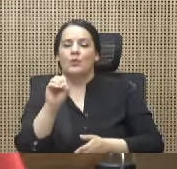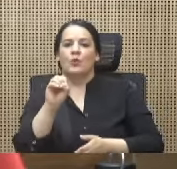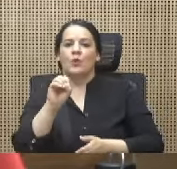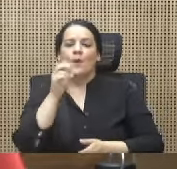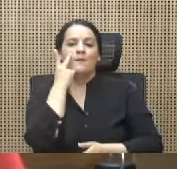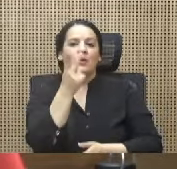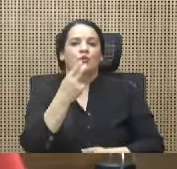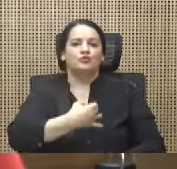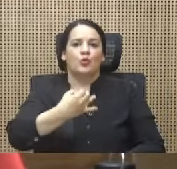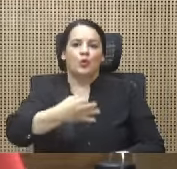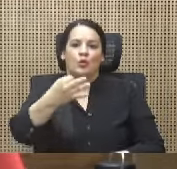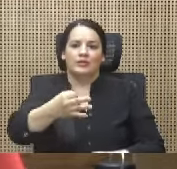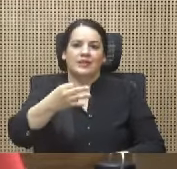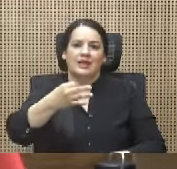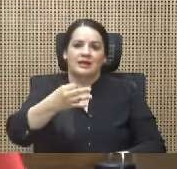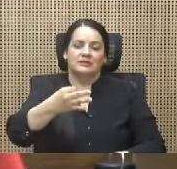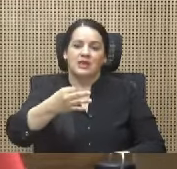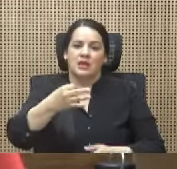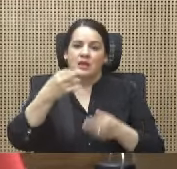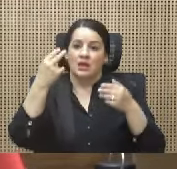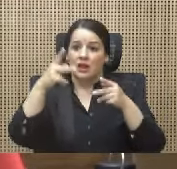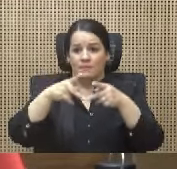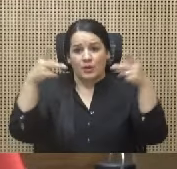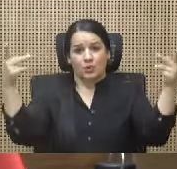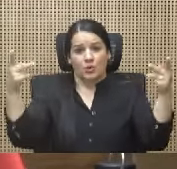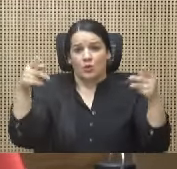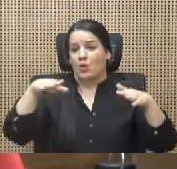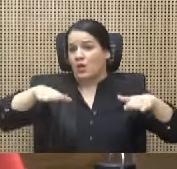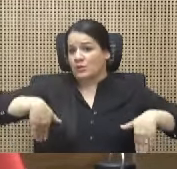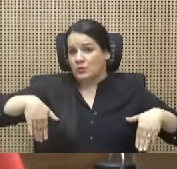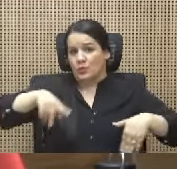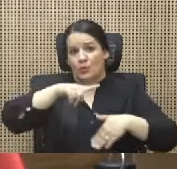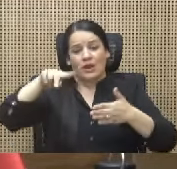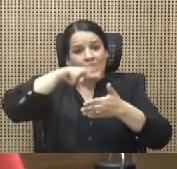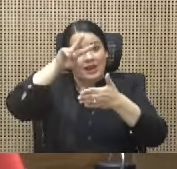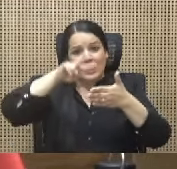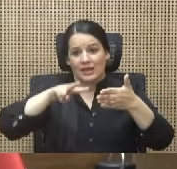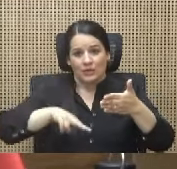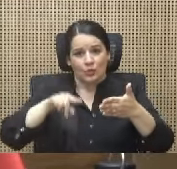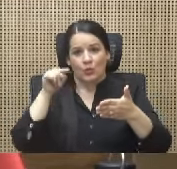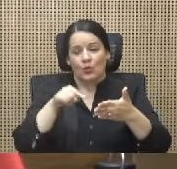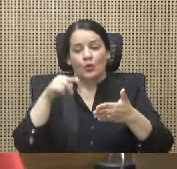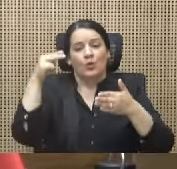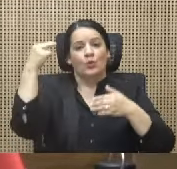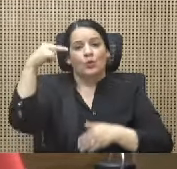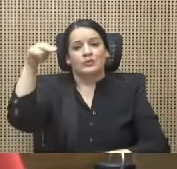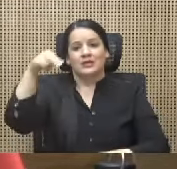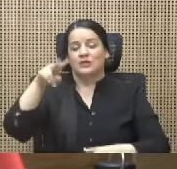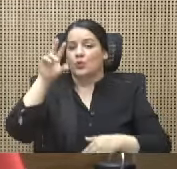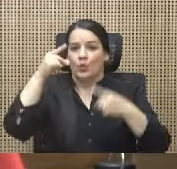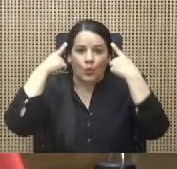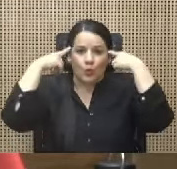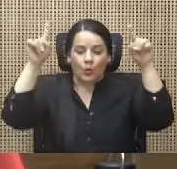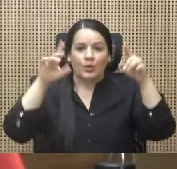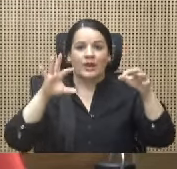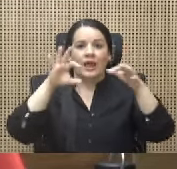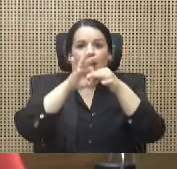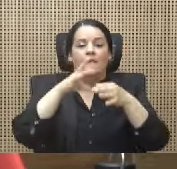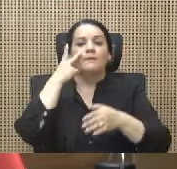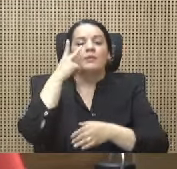si no, digamos, si no han leído noticias o no logran hacer el enganche, veamos una